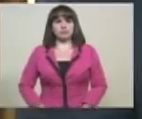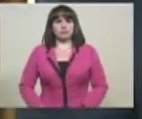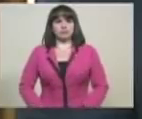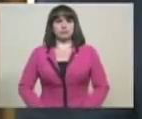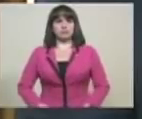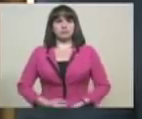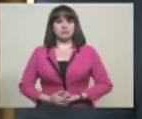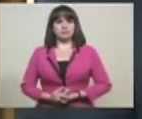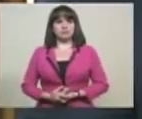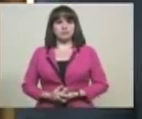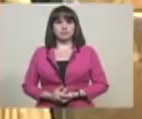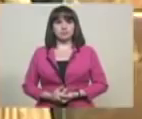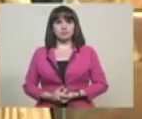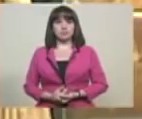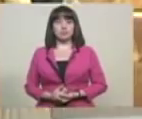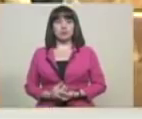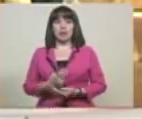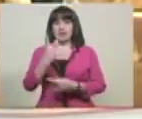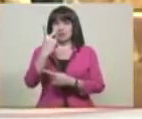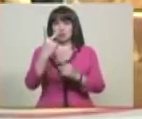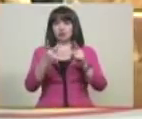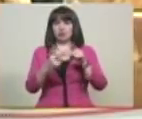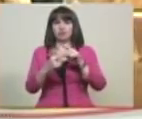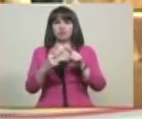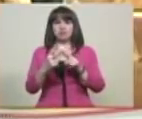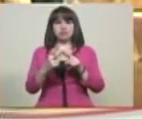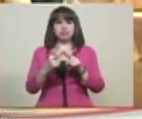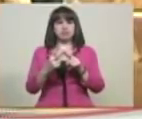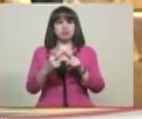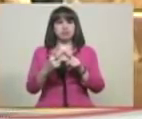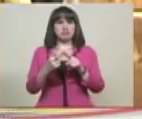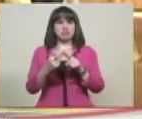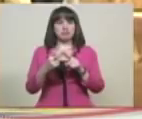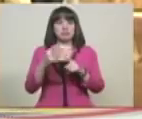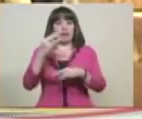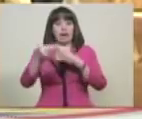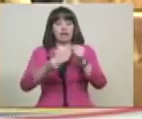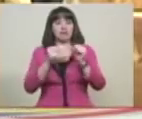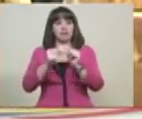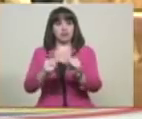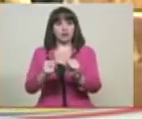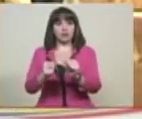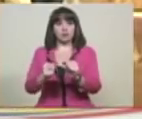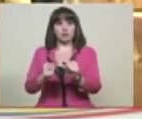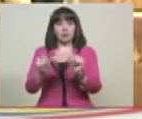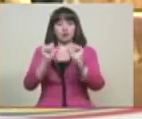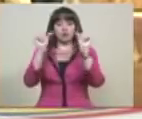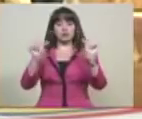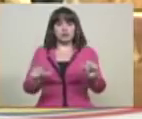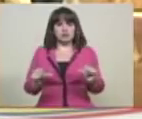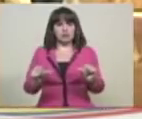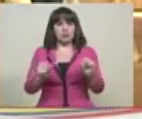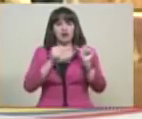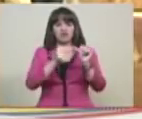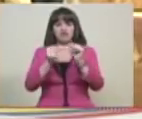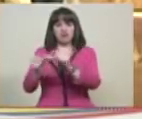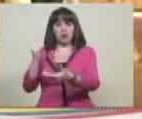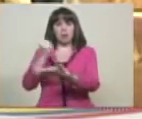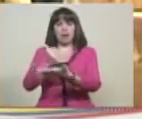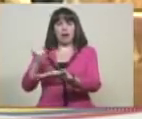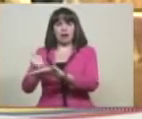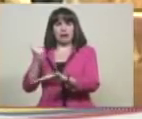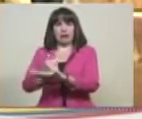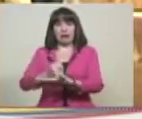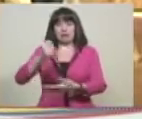Y como consecuencia de eso, el segundo elemento, la instauración de un sistema de fijación de precios